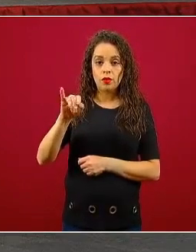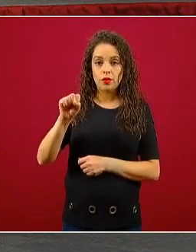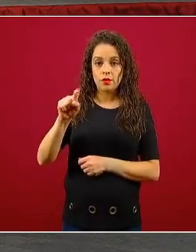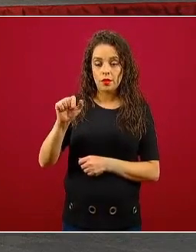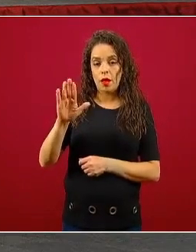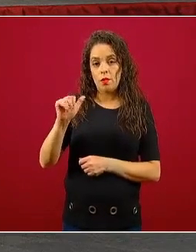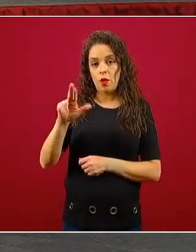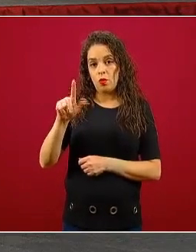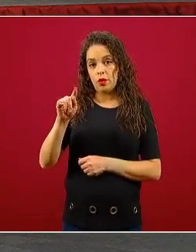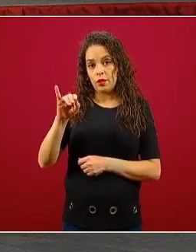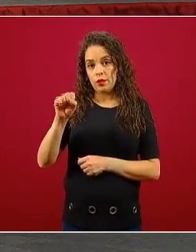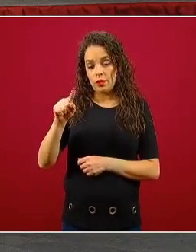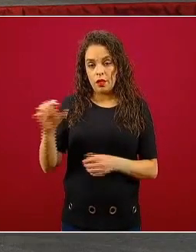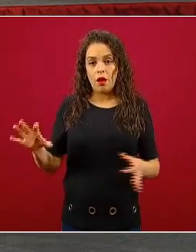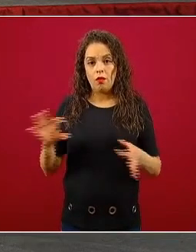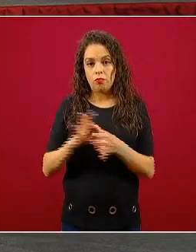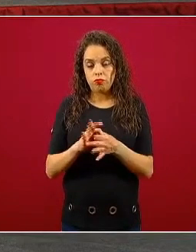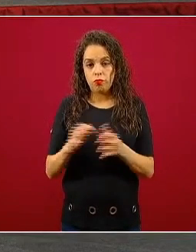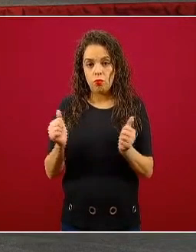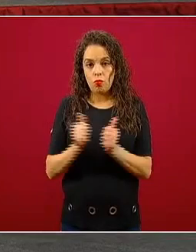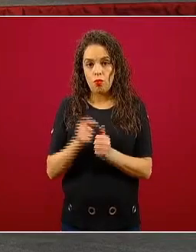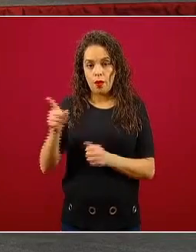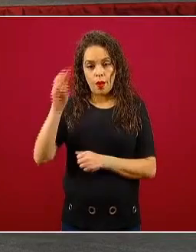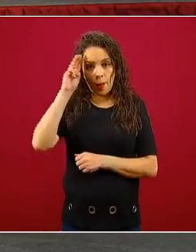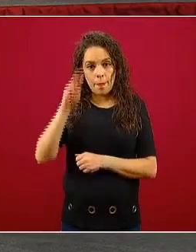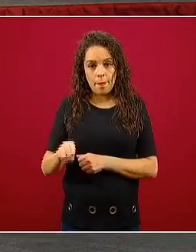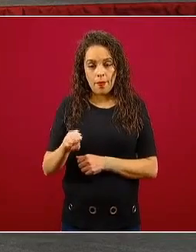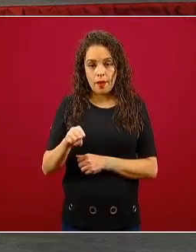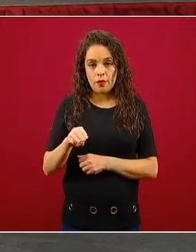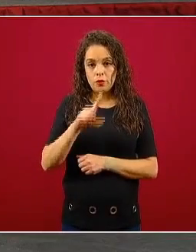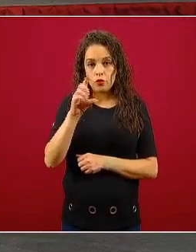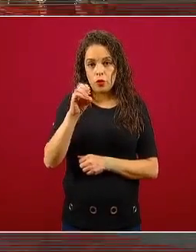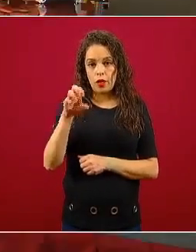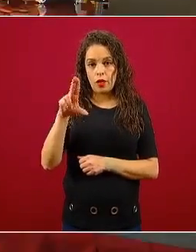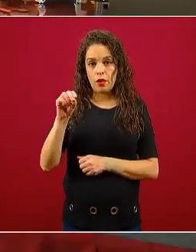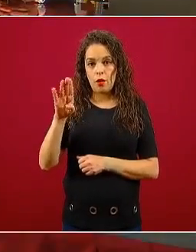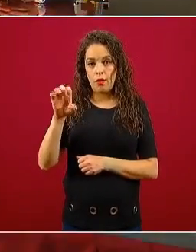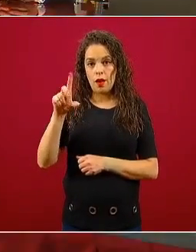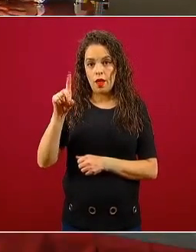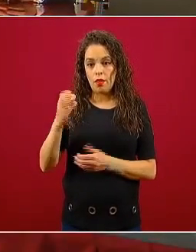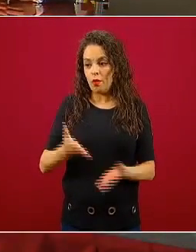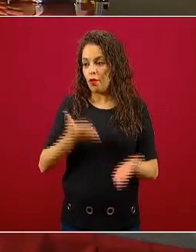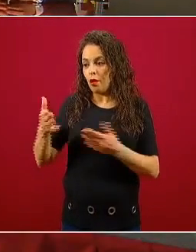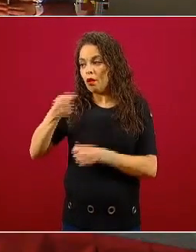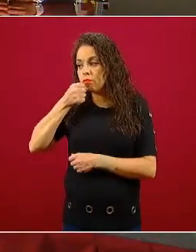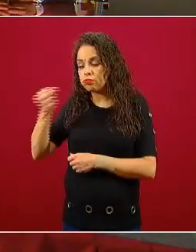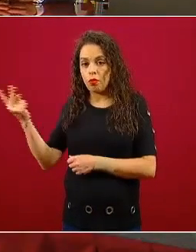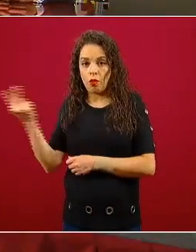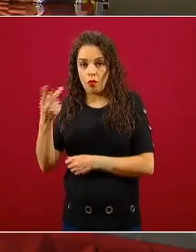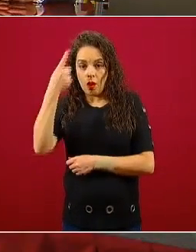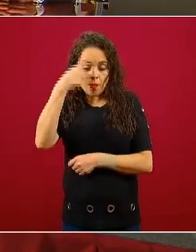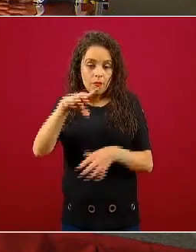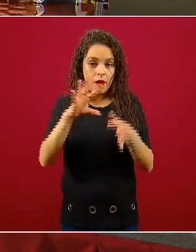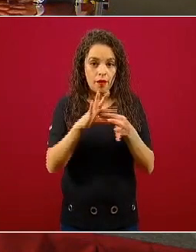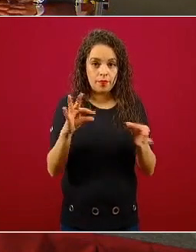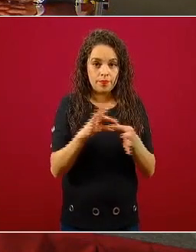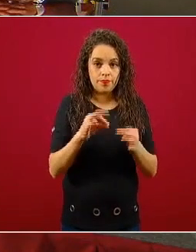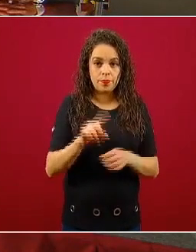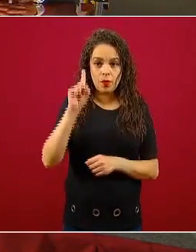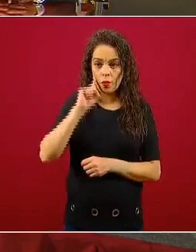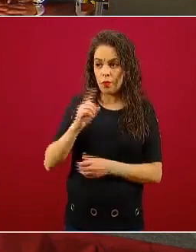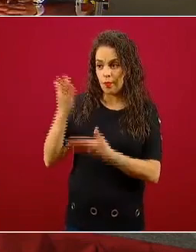Robledo, y dejarles enseguida la voz a ellos para que comenten. Marcelina